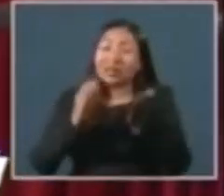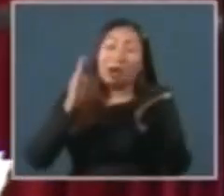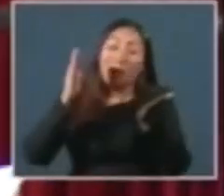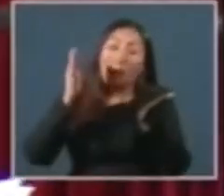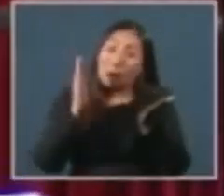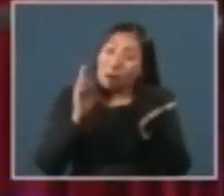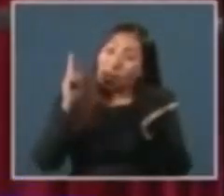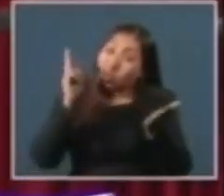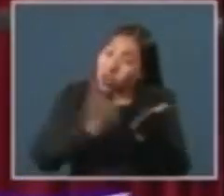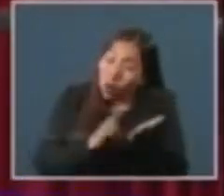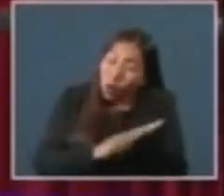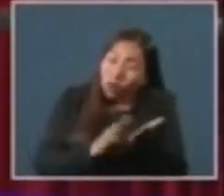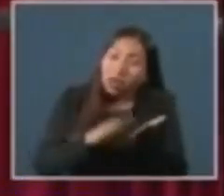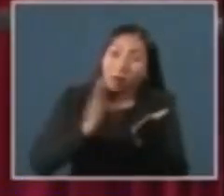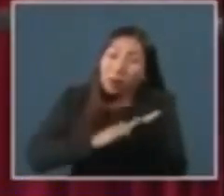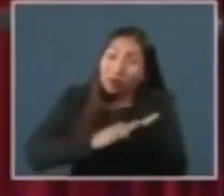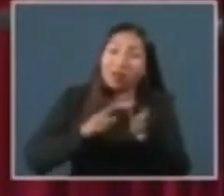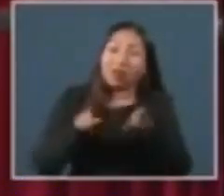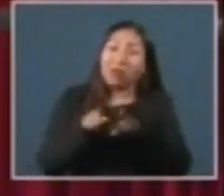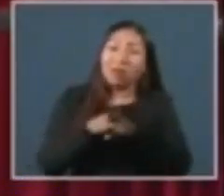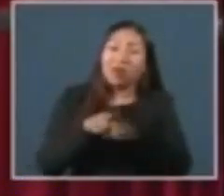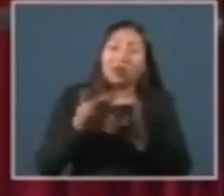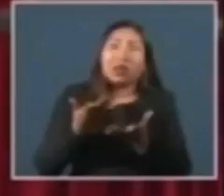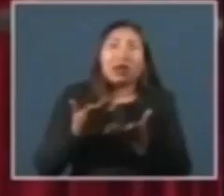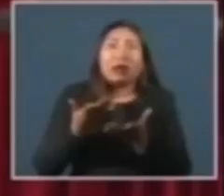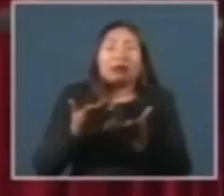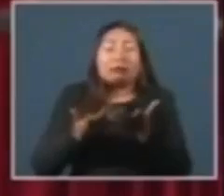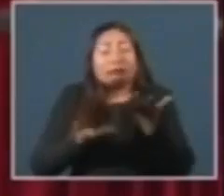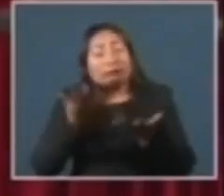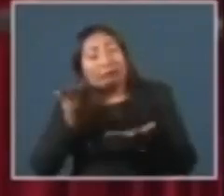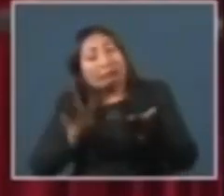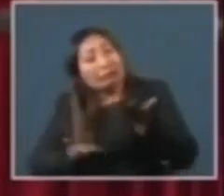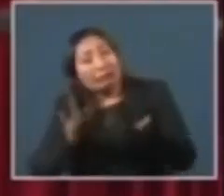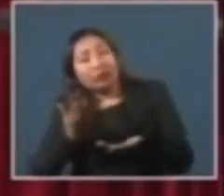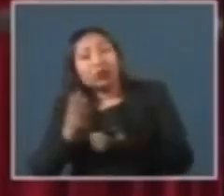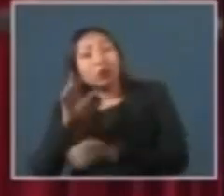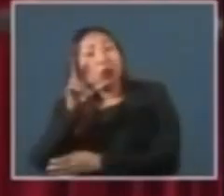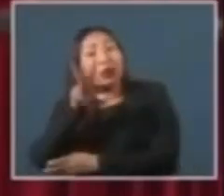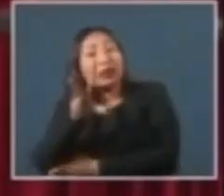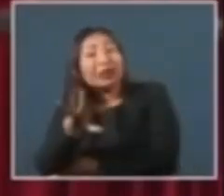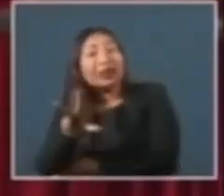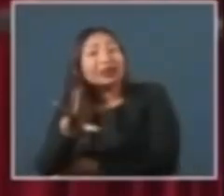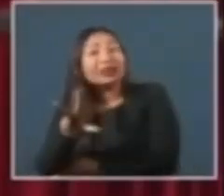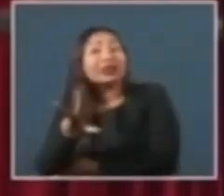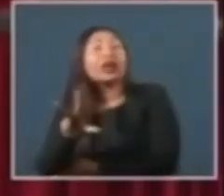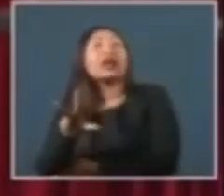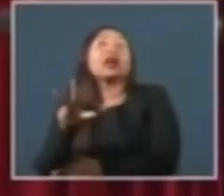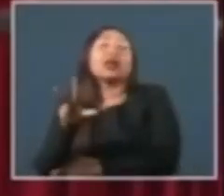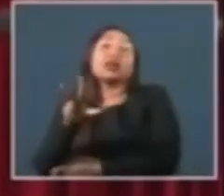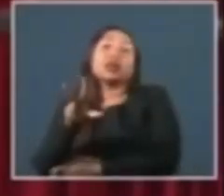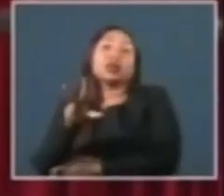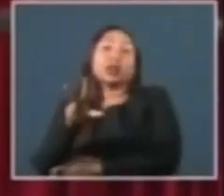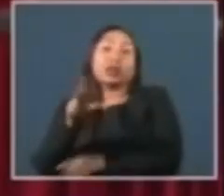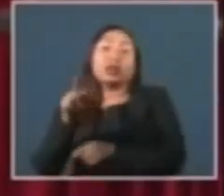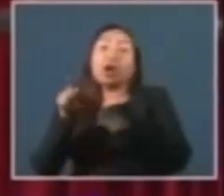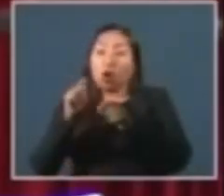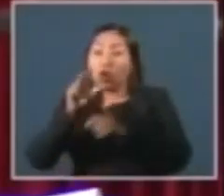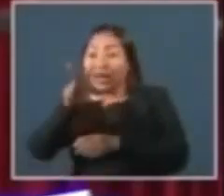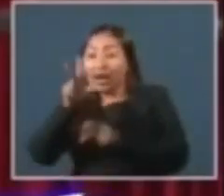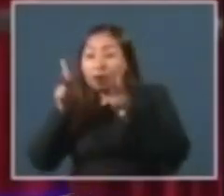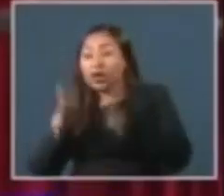su comparecencia, son tres, porque las otras tres trabajan en la propia Defensoría del